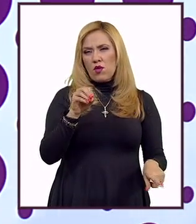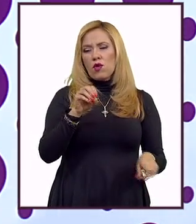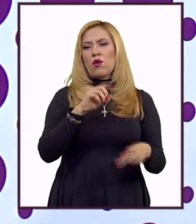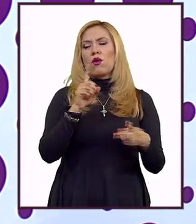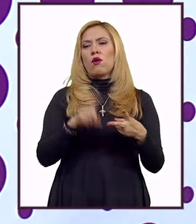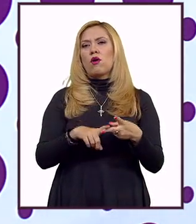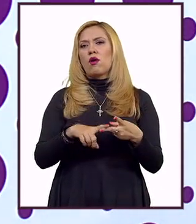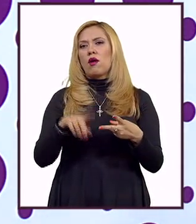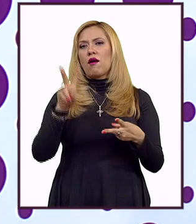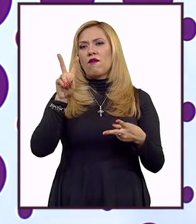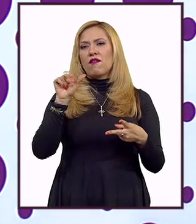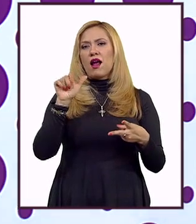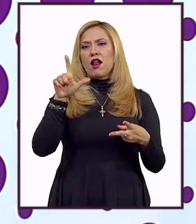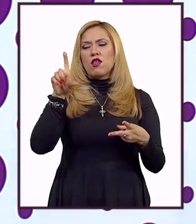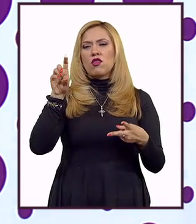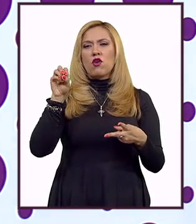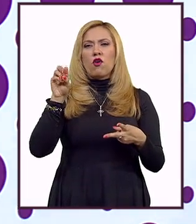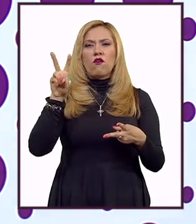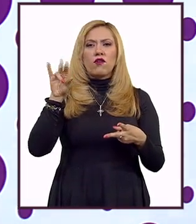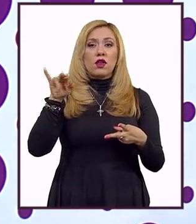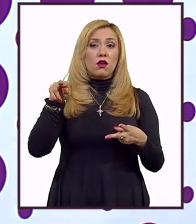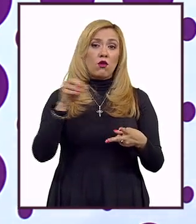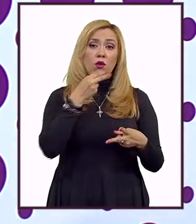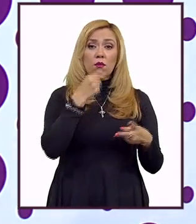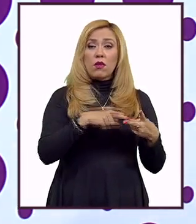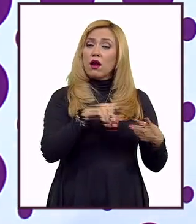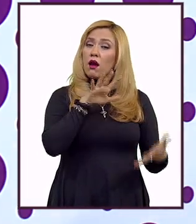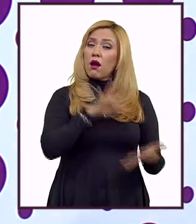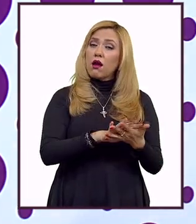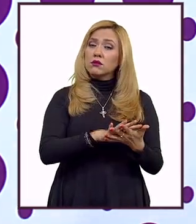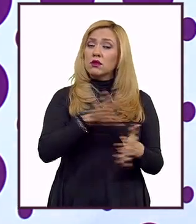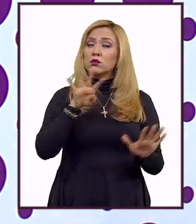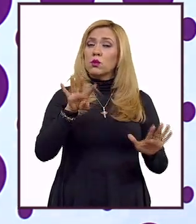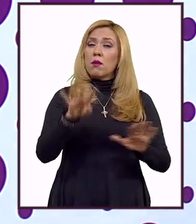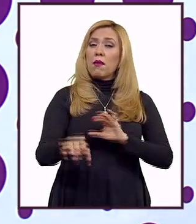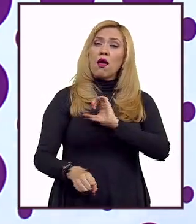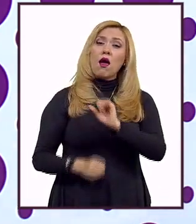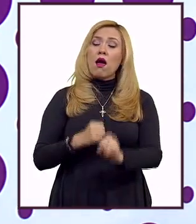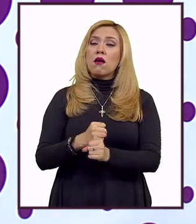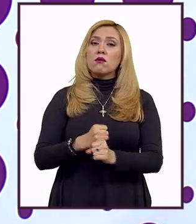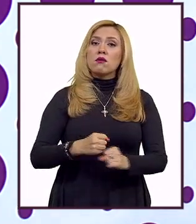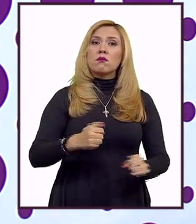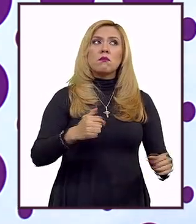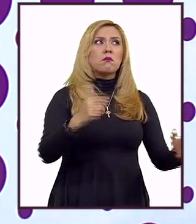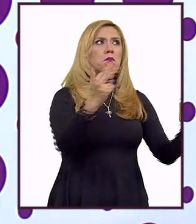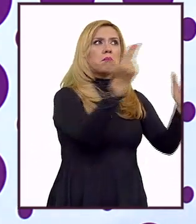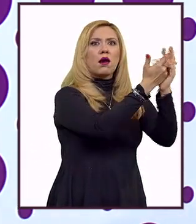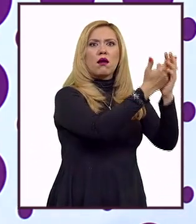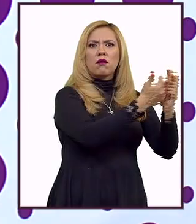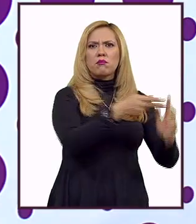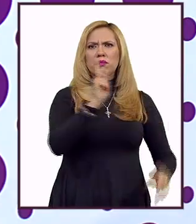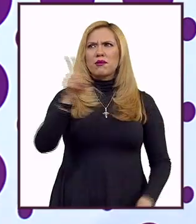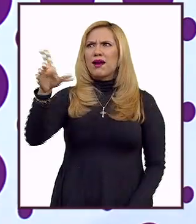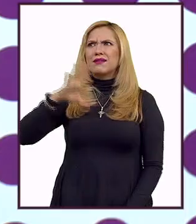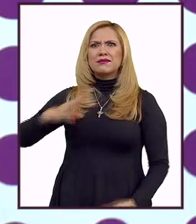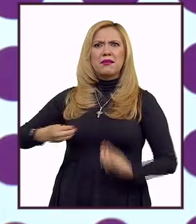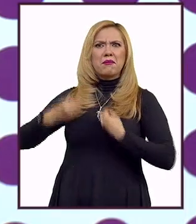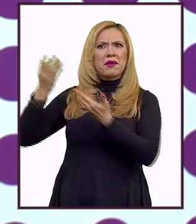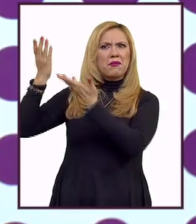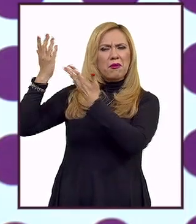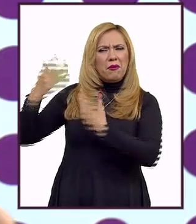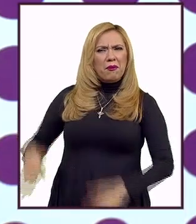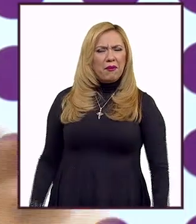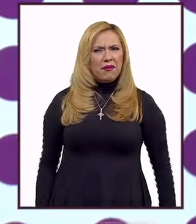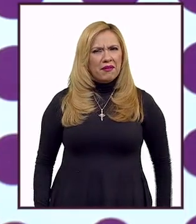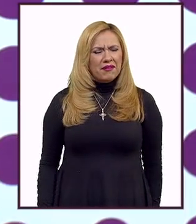representamos, que lleva 19 años en la cárcel acusado de un homicidio de una persona que está viva. En nuestra página web pueden ver la historia del